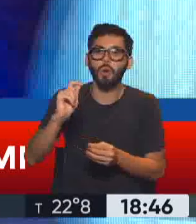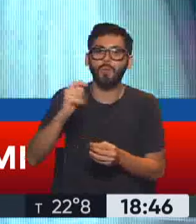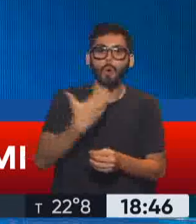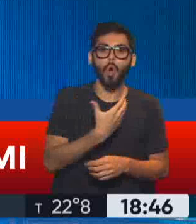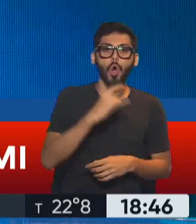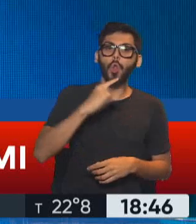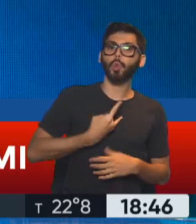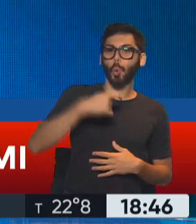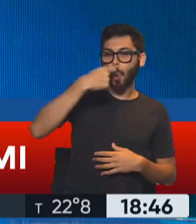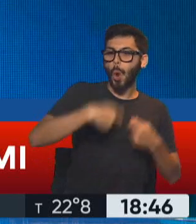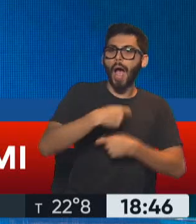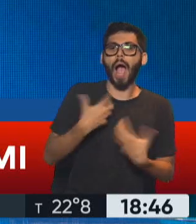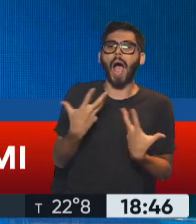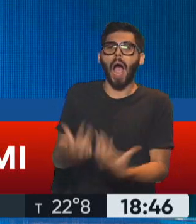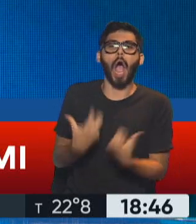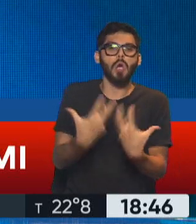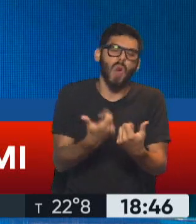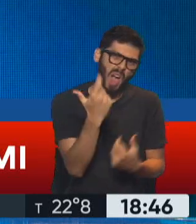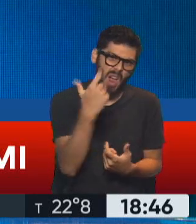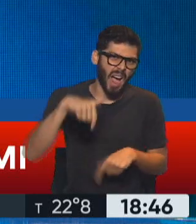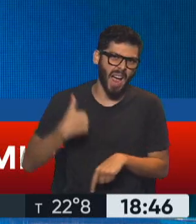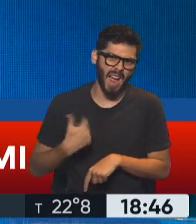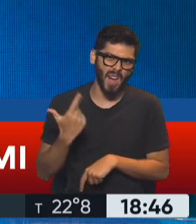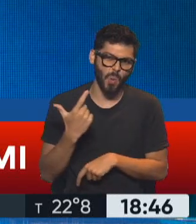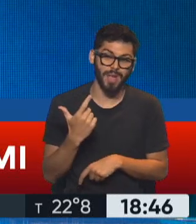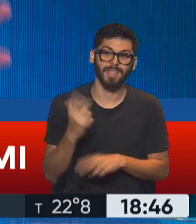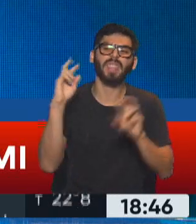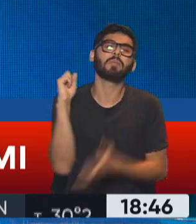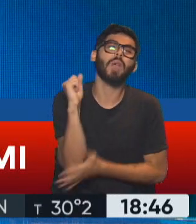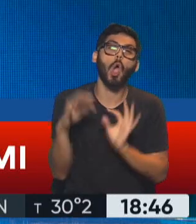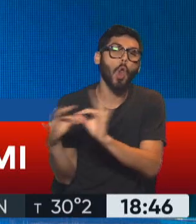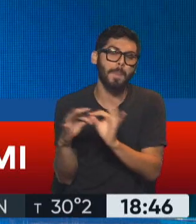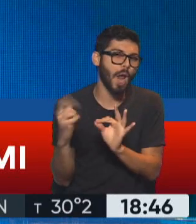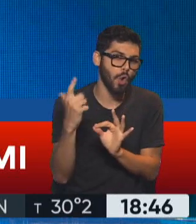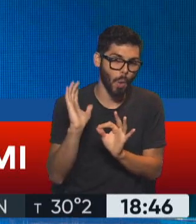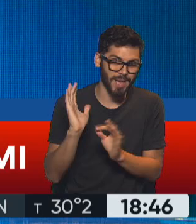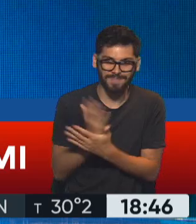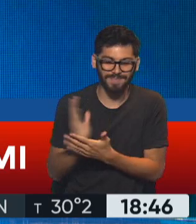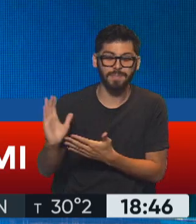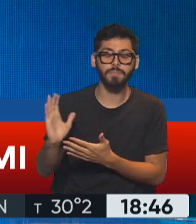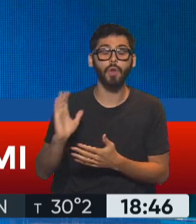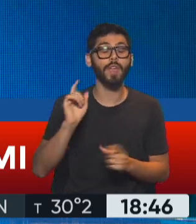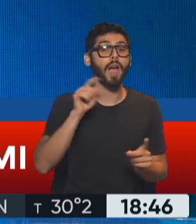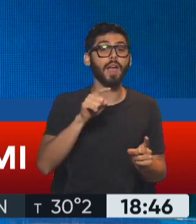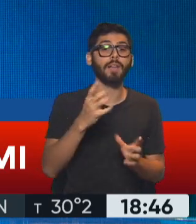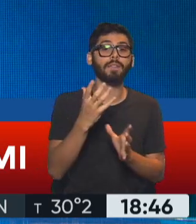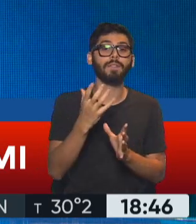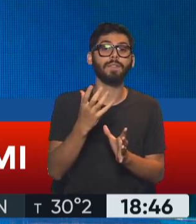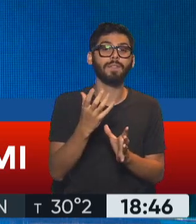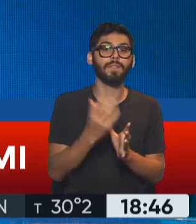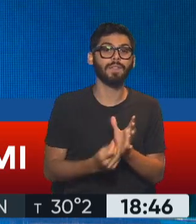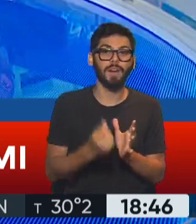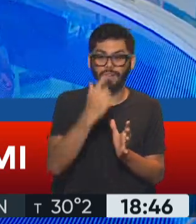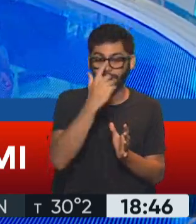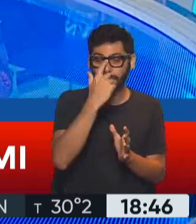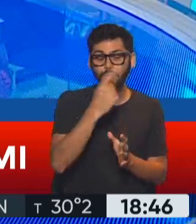no existe en la Argentina en términos de desarrollo económico. Ahora, fíjate que dijo, cometió un error cuando dijo lo ajuste